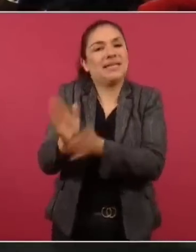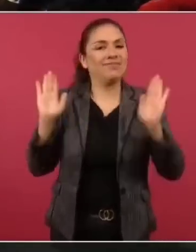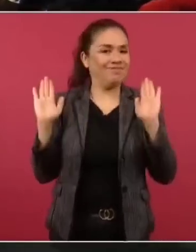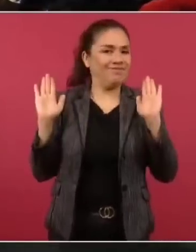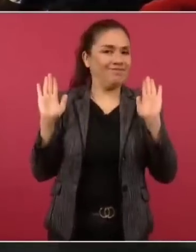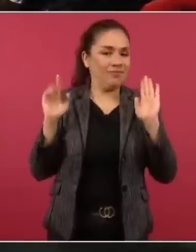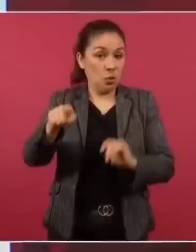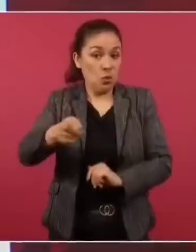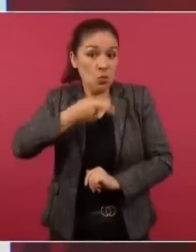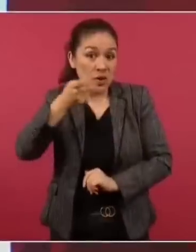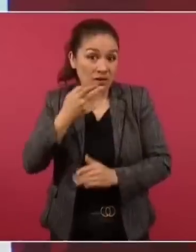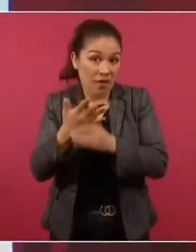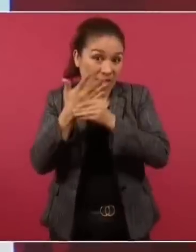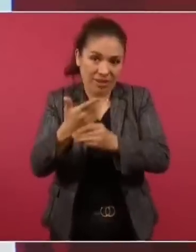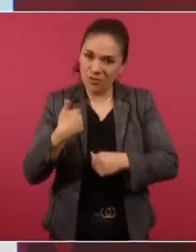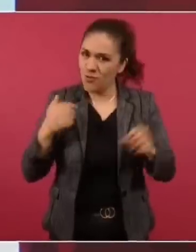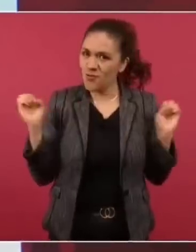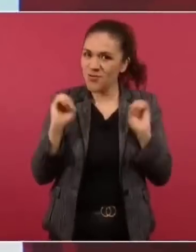lo dijeron ustedes.